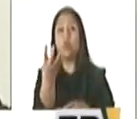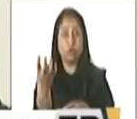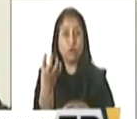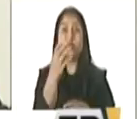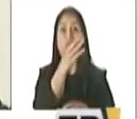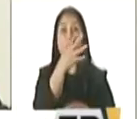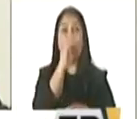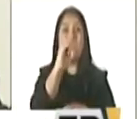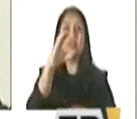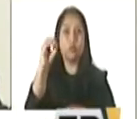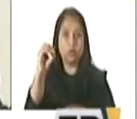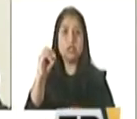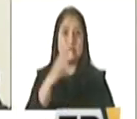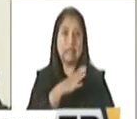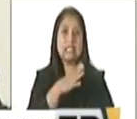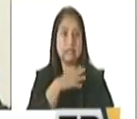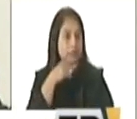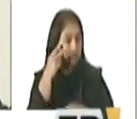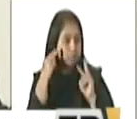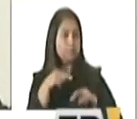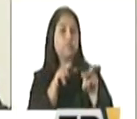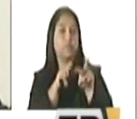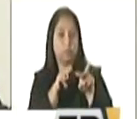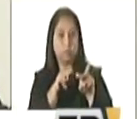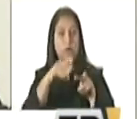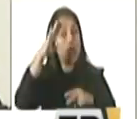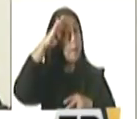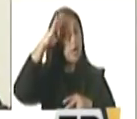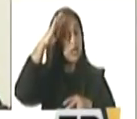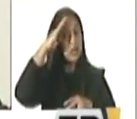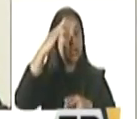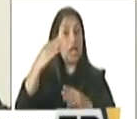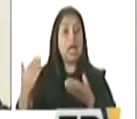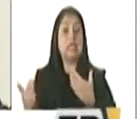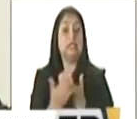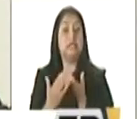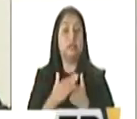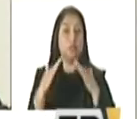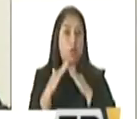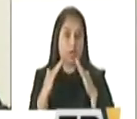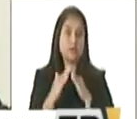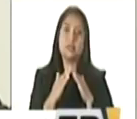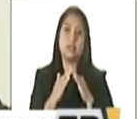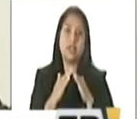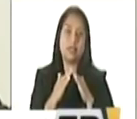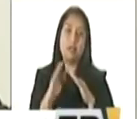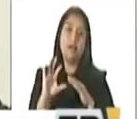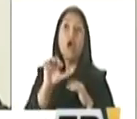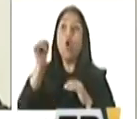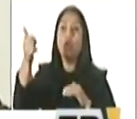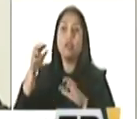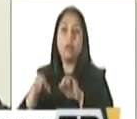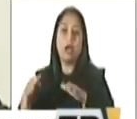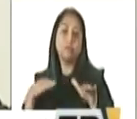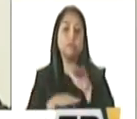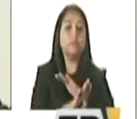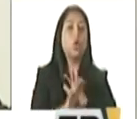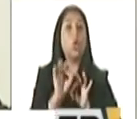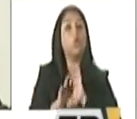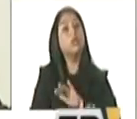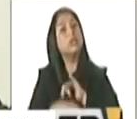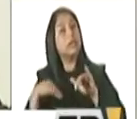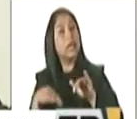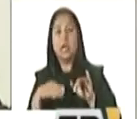personas tienen vigilancia policíaca enfrente de su casa, de manera que no haya alguien que entre o salga de esa